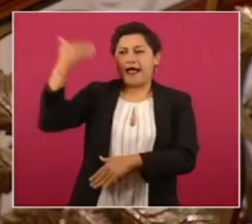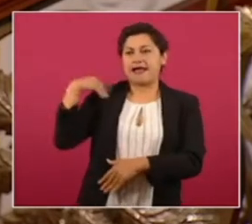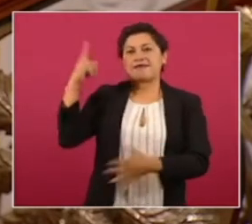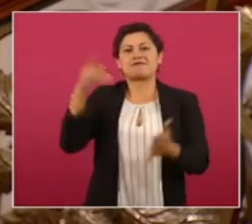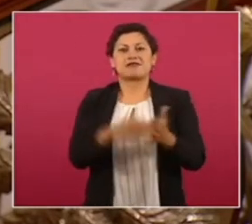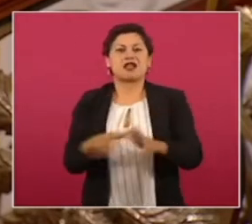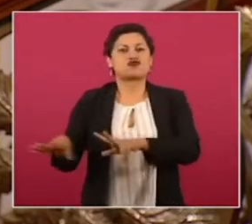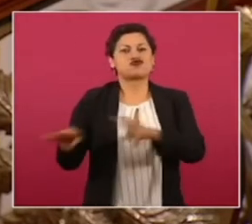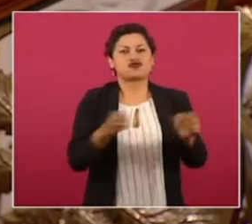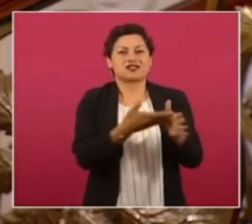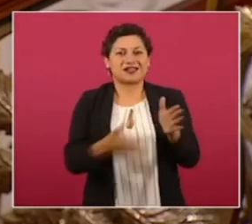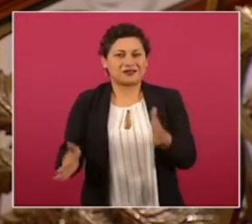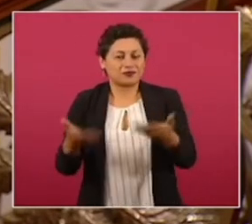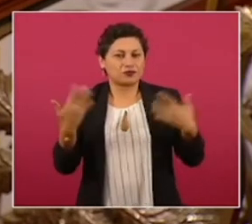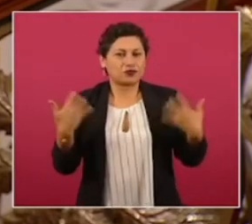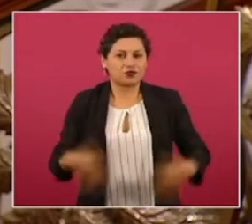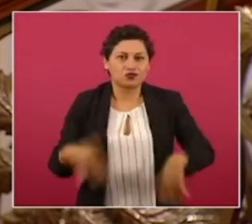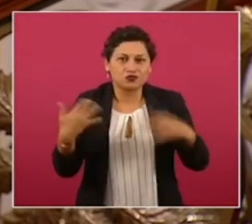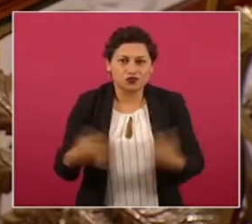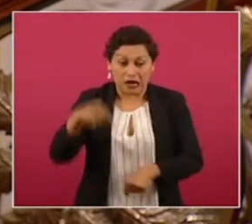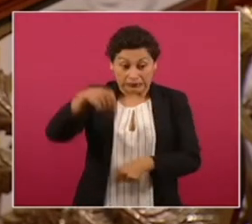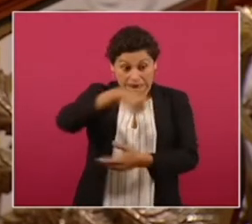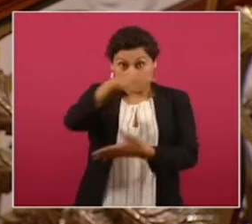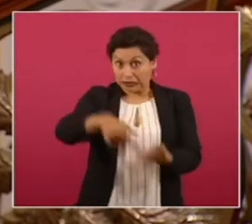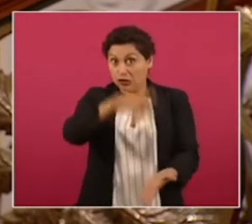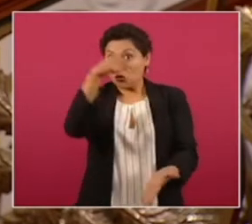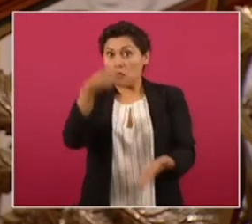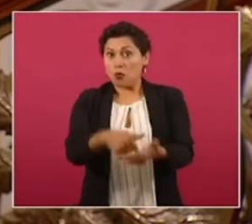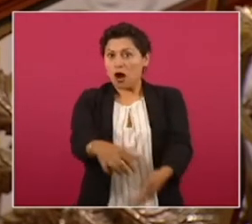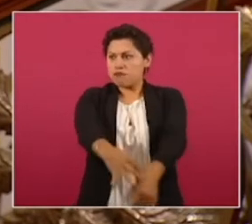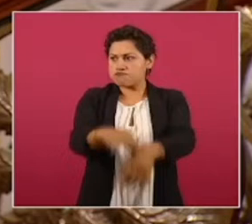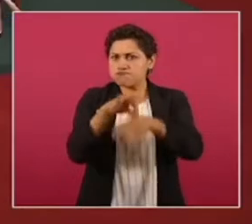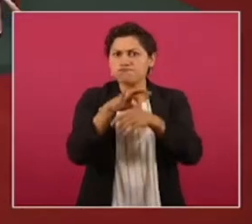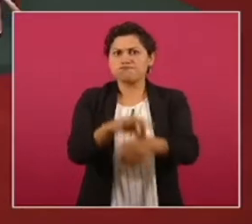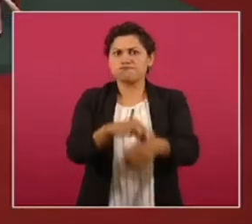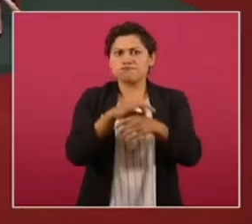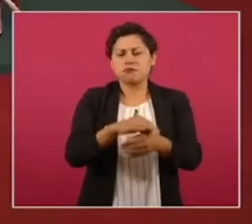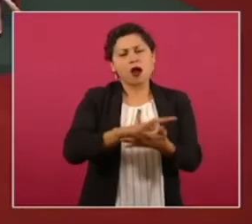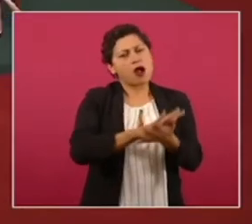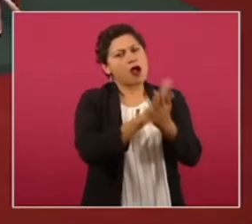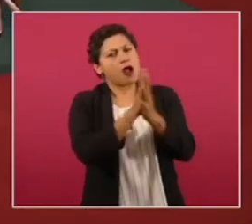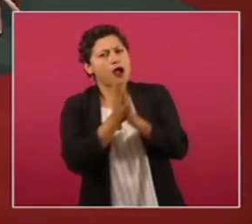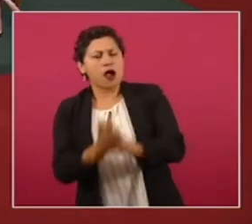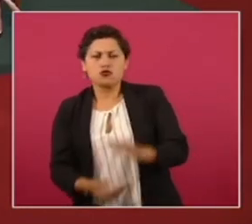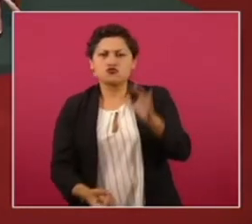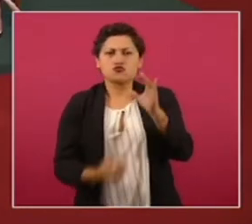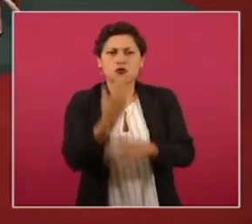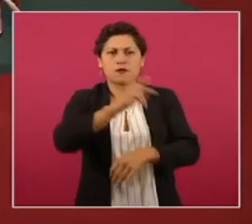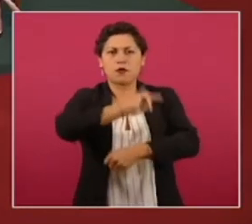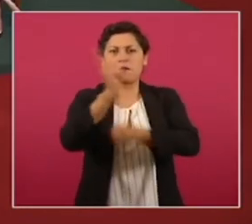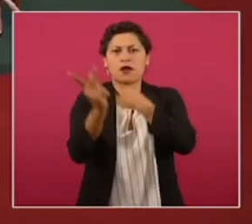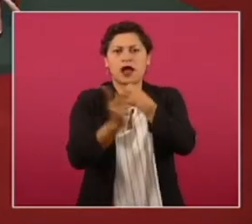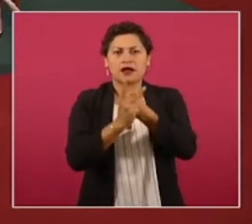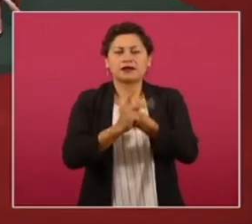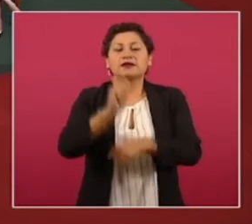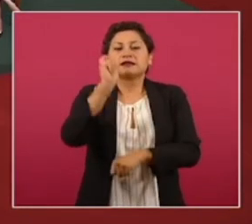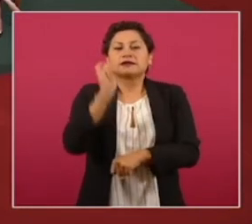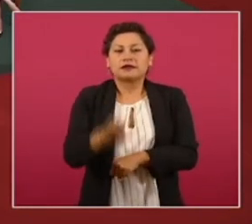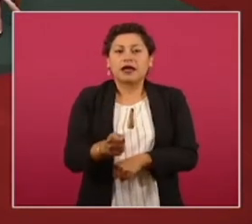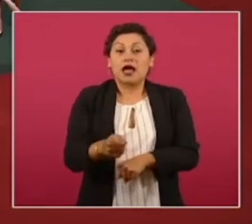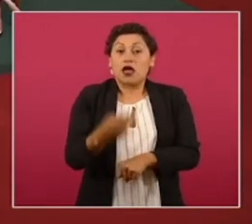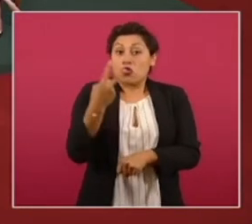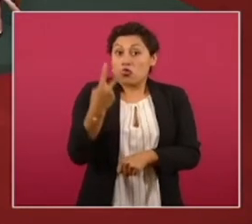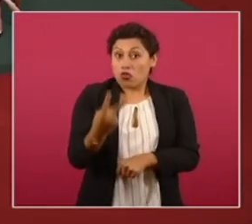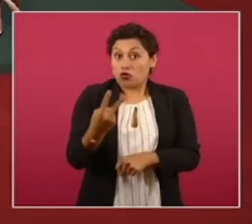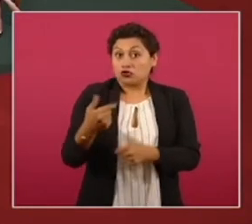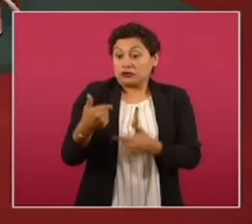se gestaron los dolores de parto del país, entre los movimientos pendulares de 2 generaciones que se enfrentaron al